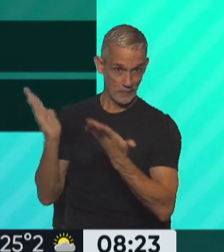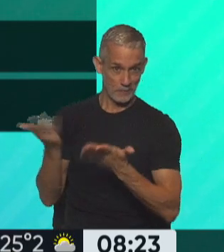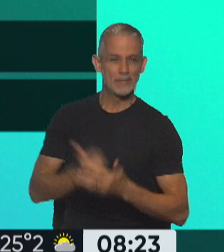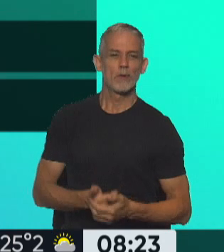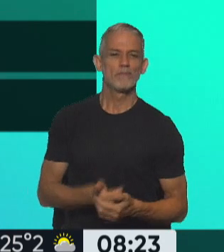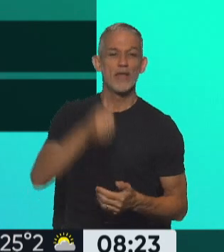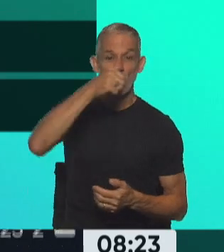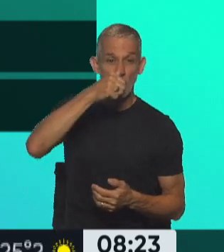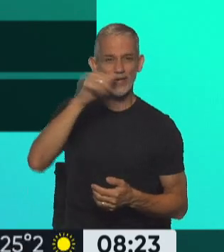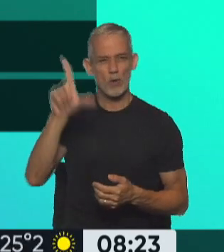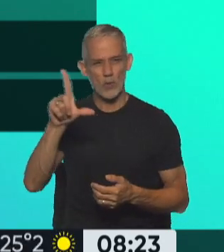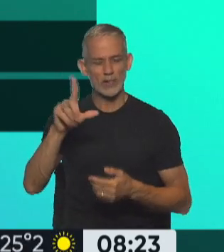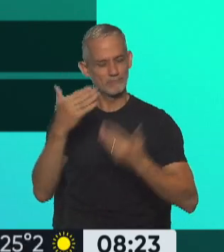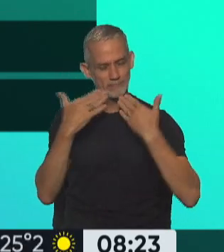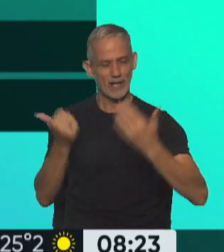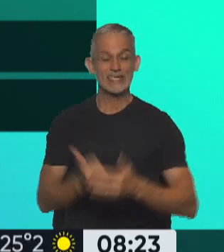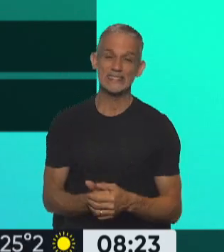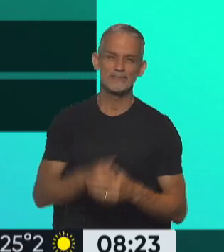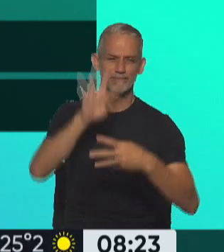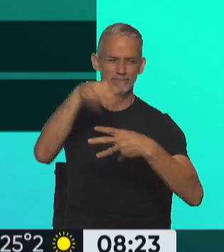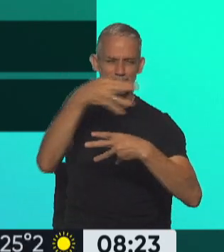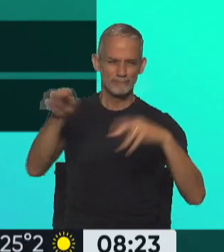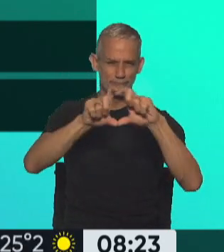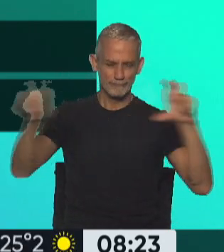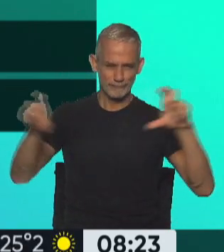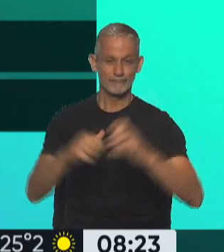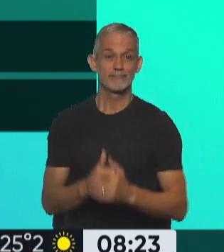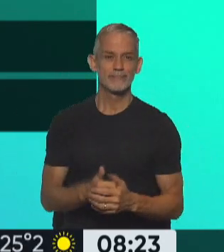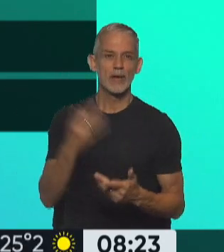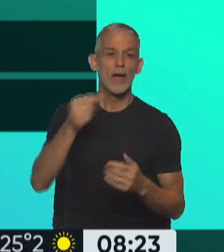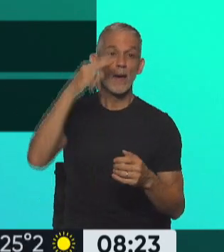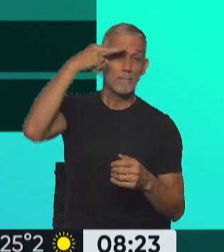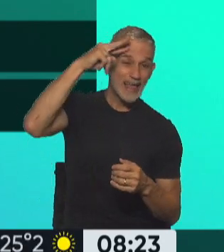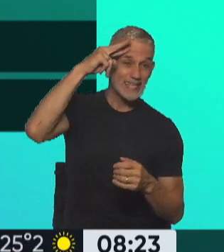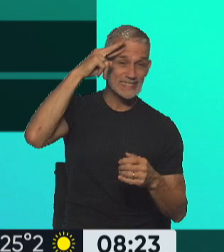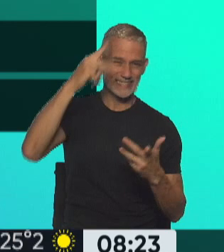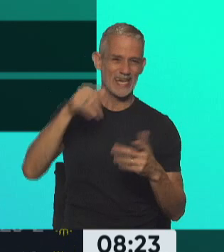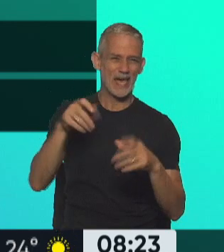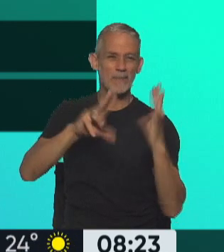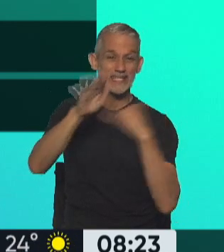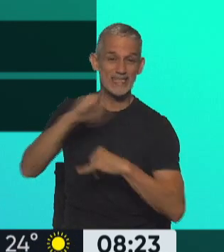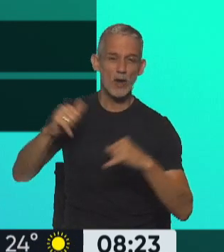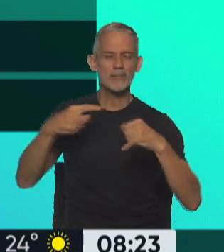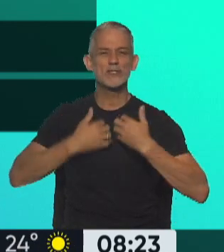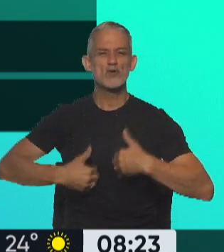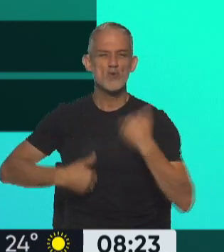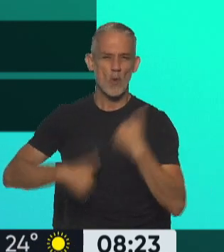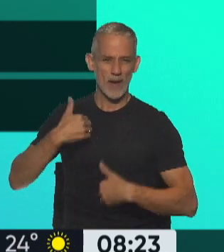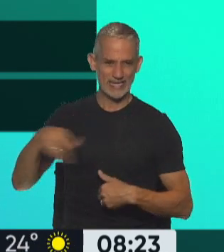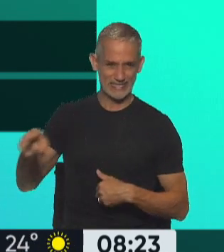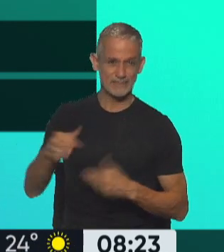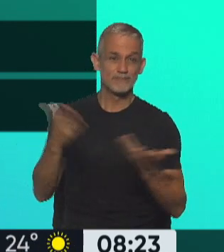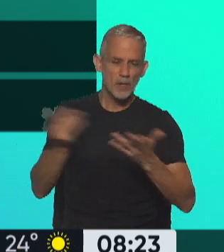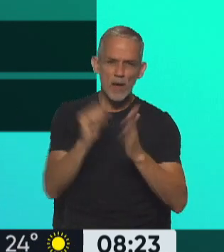repasamos domingo y lunes. Gracias, Guille, gracias a todos los chicos de Cairon. Qué lindo. Platense, en Vicente López recibe a Newell's. Esto es lindo, familiarizarse porque se